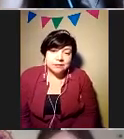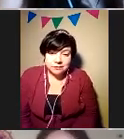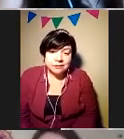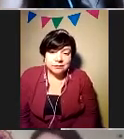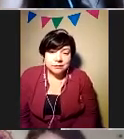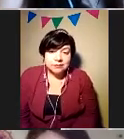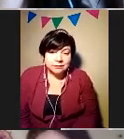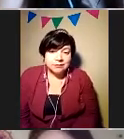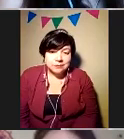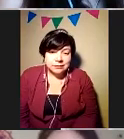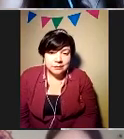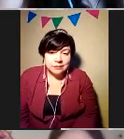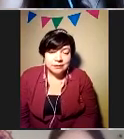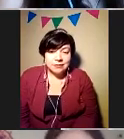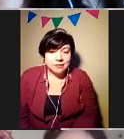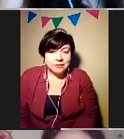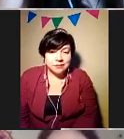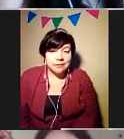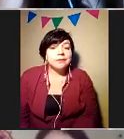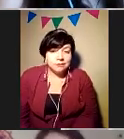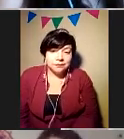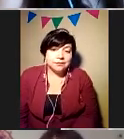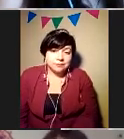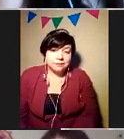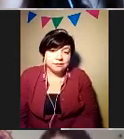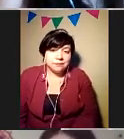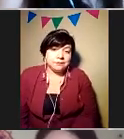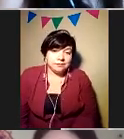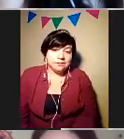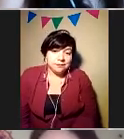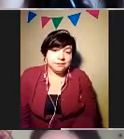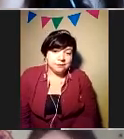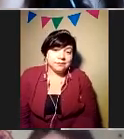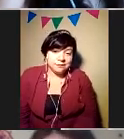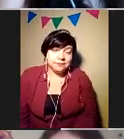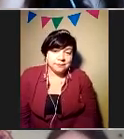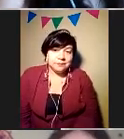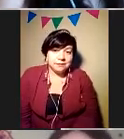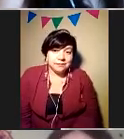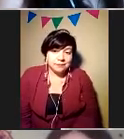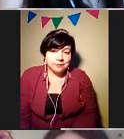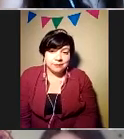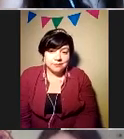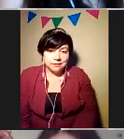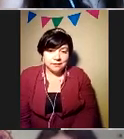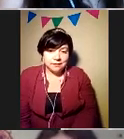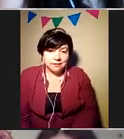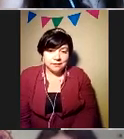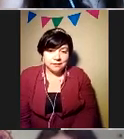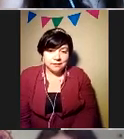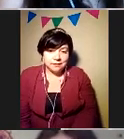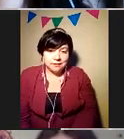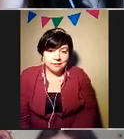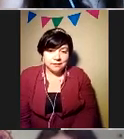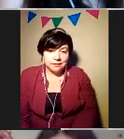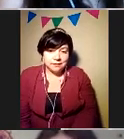tenues porque se puede quemar tejido. Yo encuentro que es hasta mejor que ir al mismo museo, de verdad, porque de repente hay demasiado protocolo en el museo